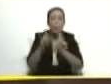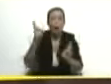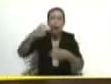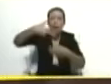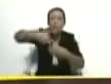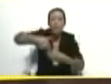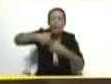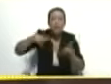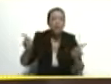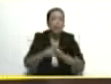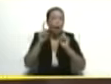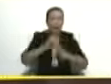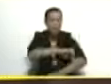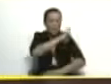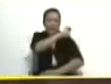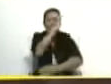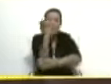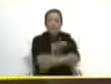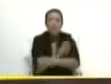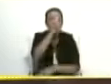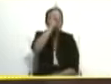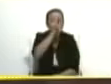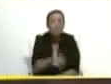para la energía que se necesita a diario